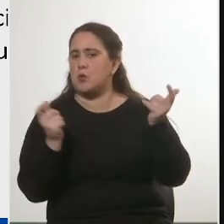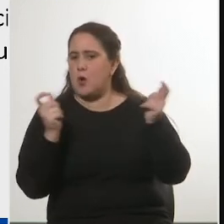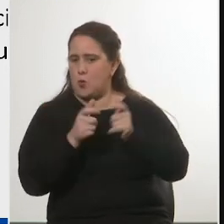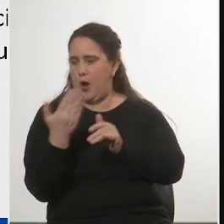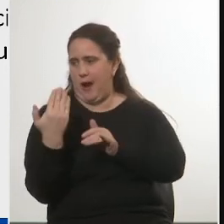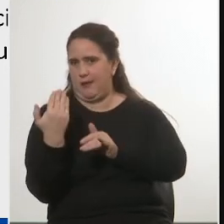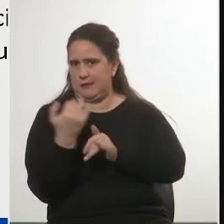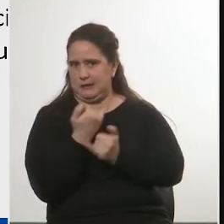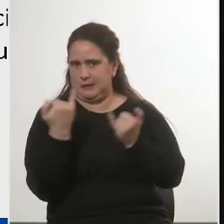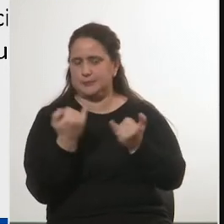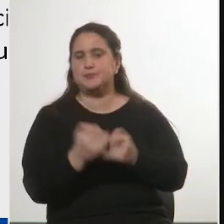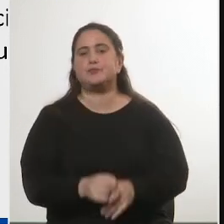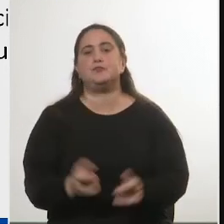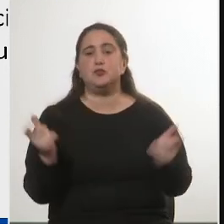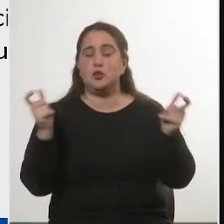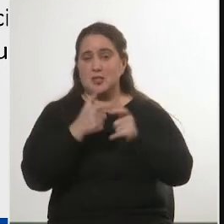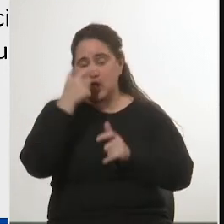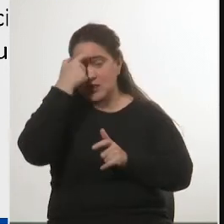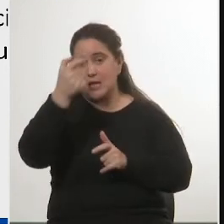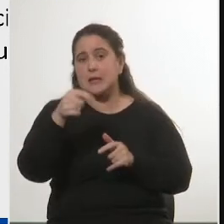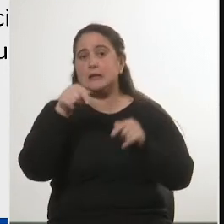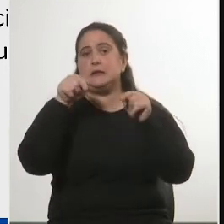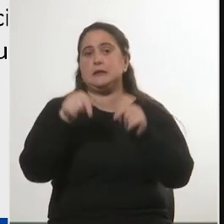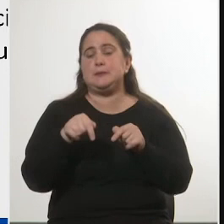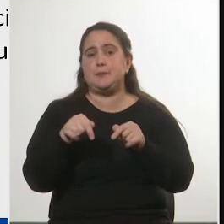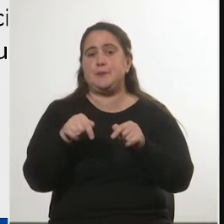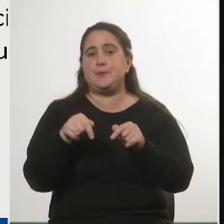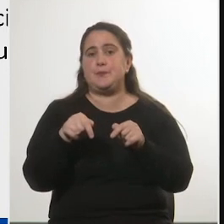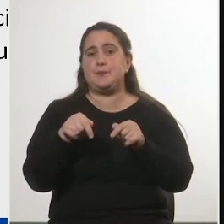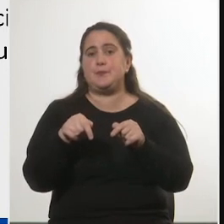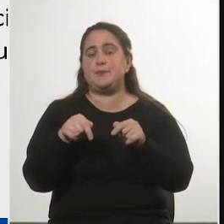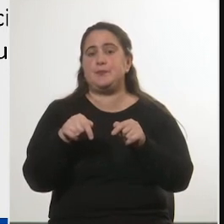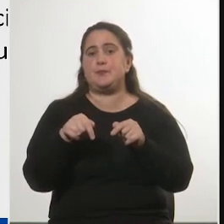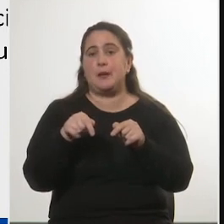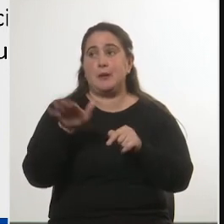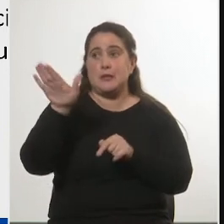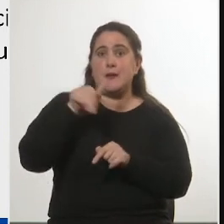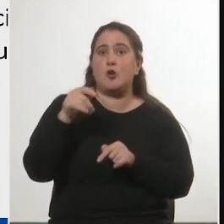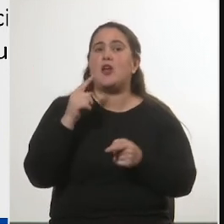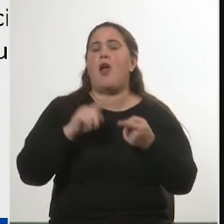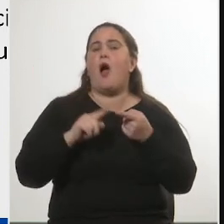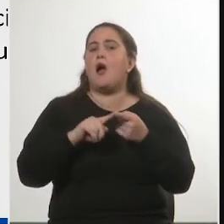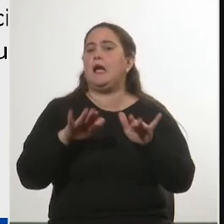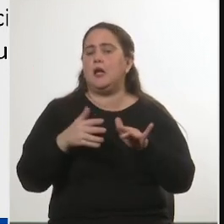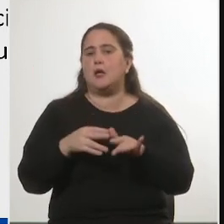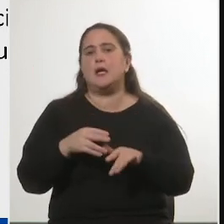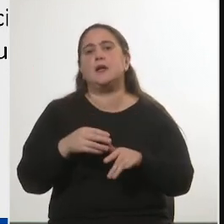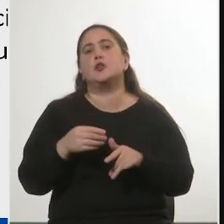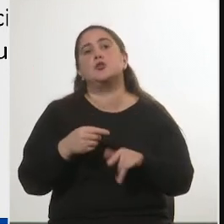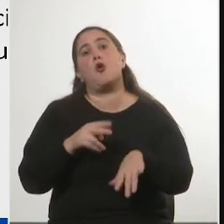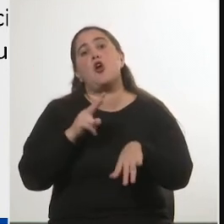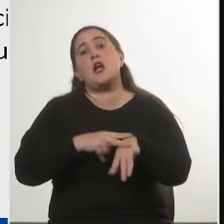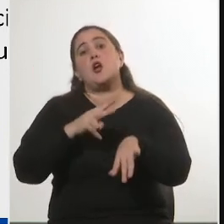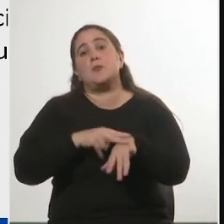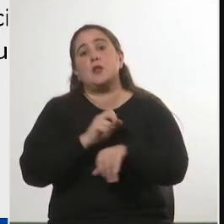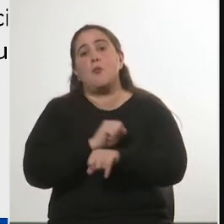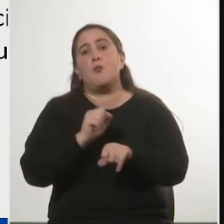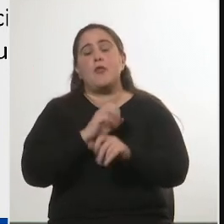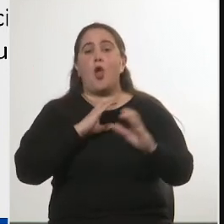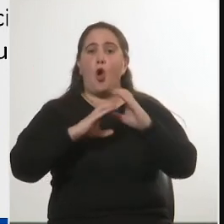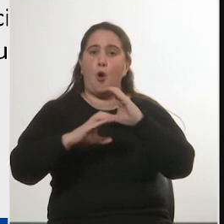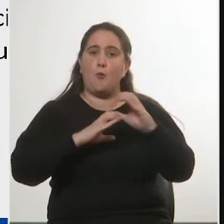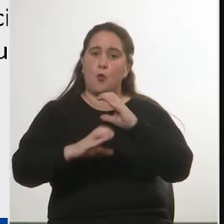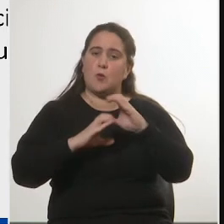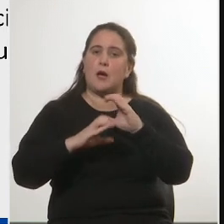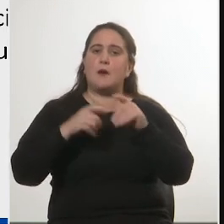esa comisión. La comisión técnica a la cual se acude acuerda recomendar que se efectúe una comunicación